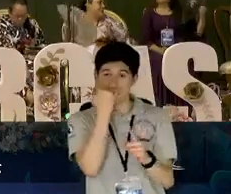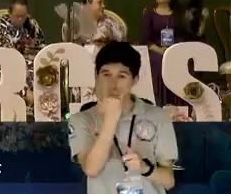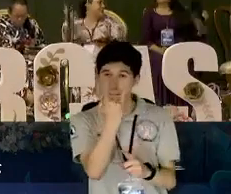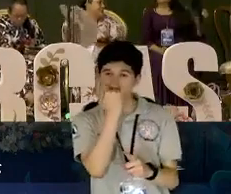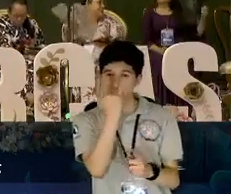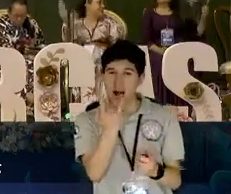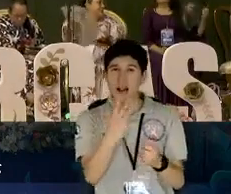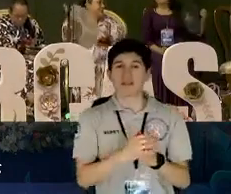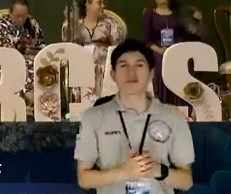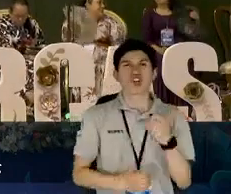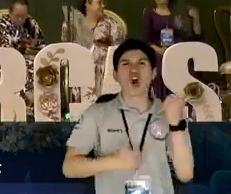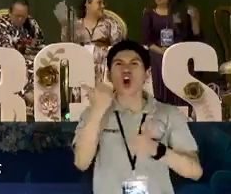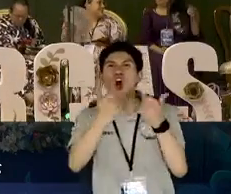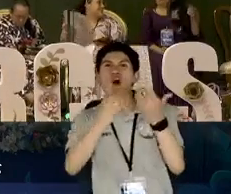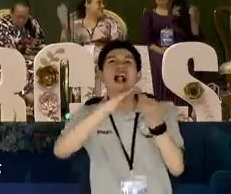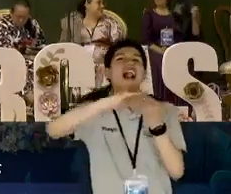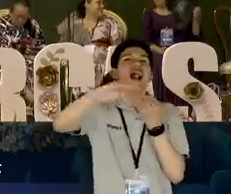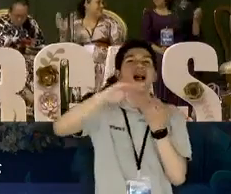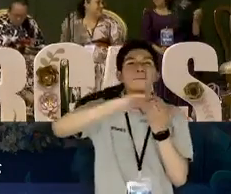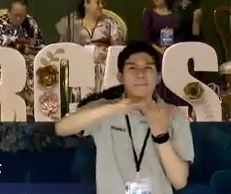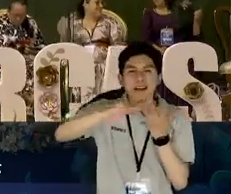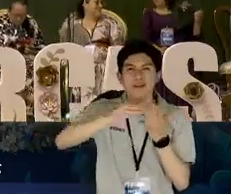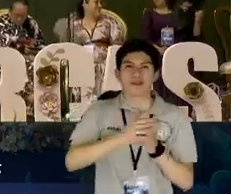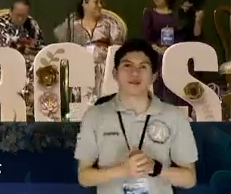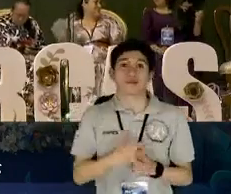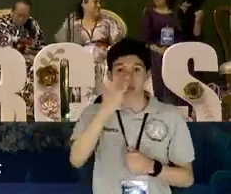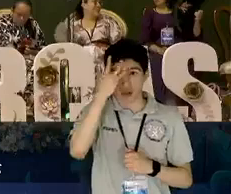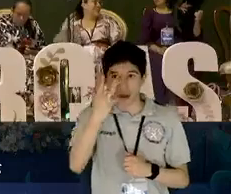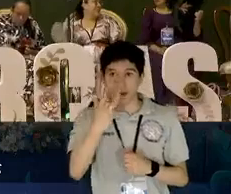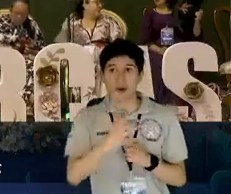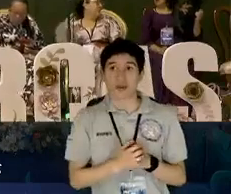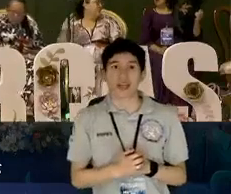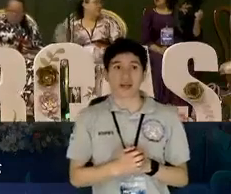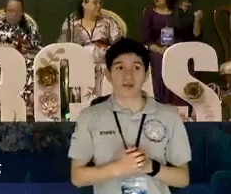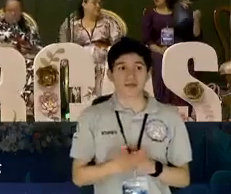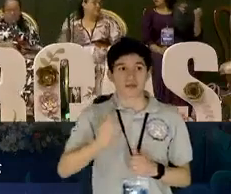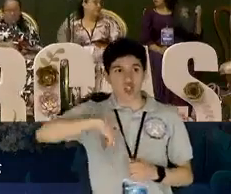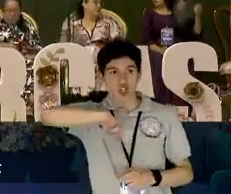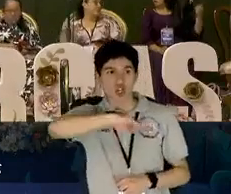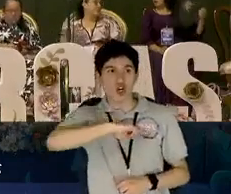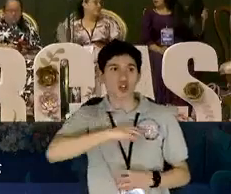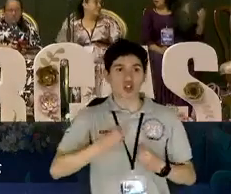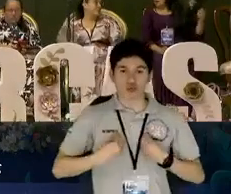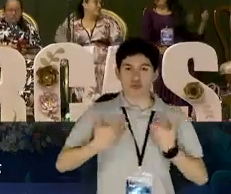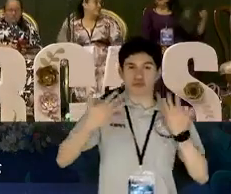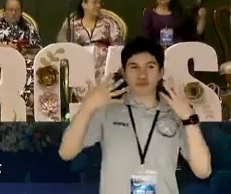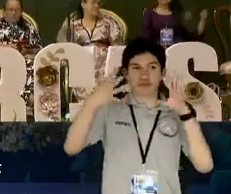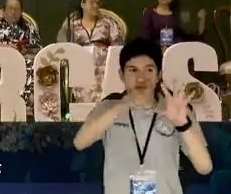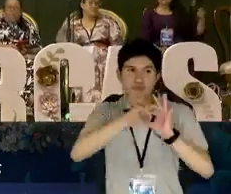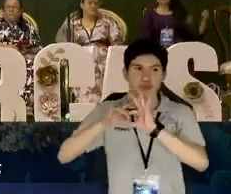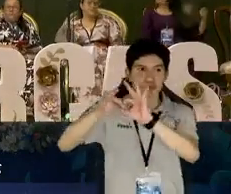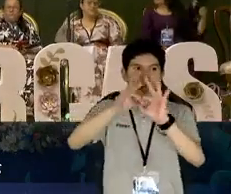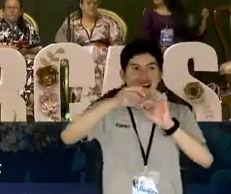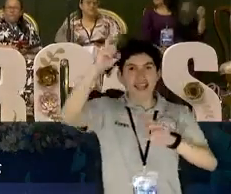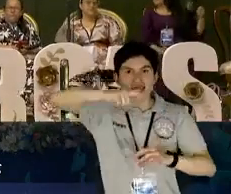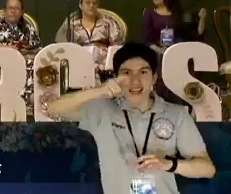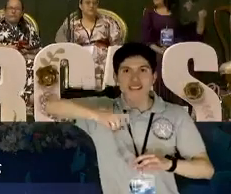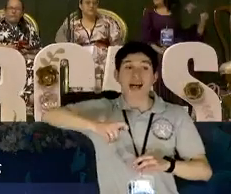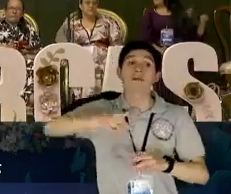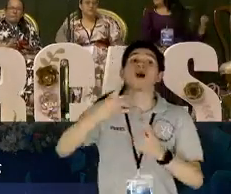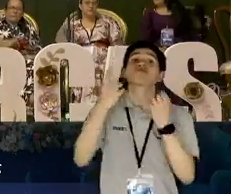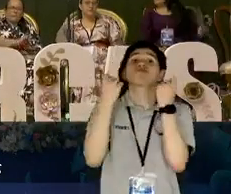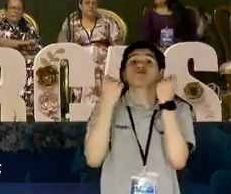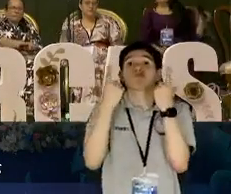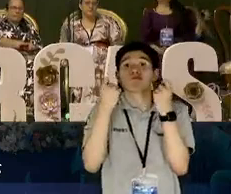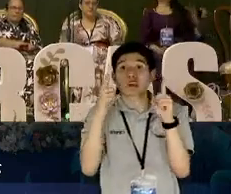el perdón. Porque para estar en unidad necesitamos entender también, comprender la palabra perdón.